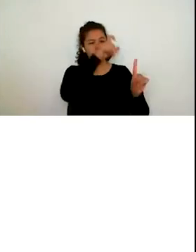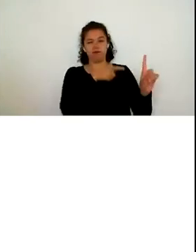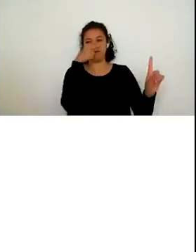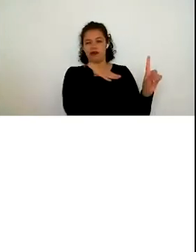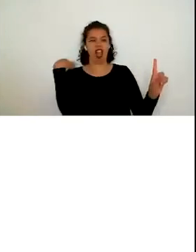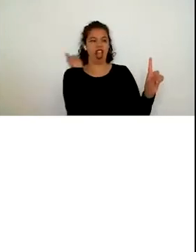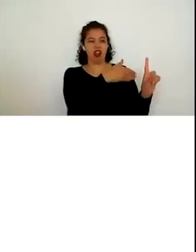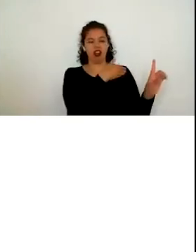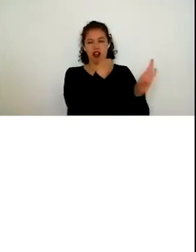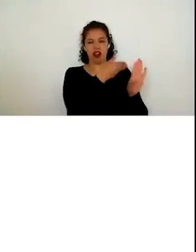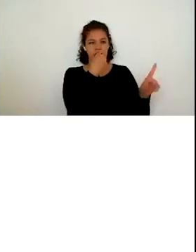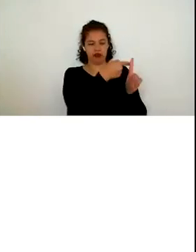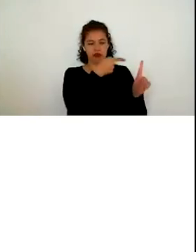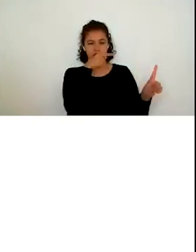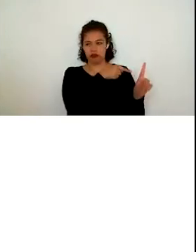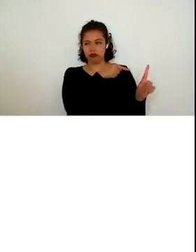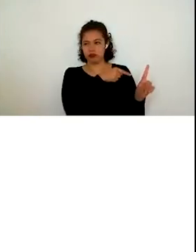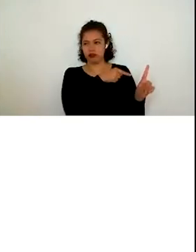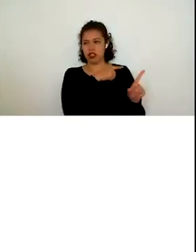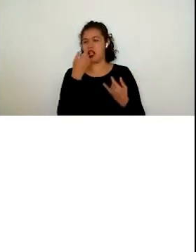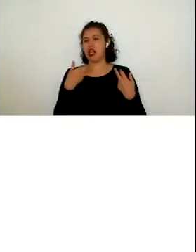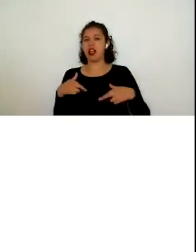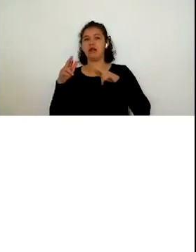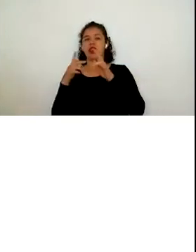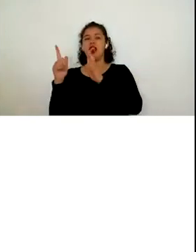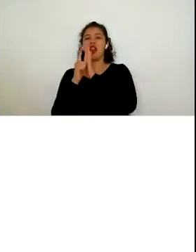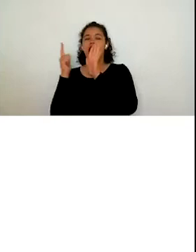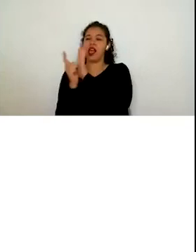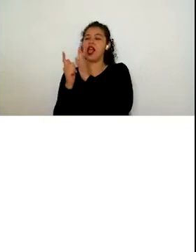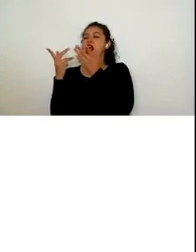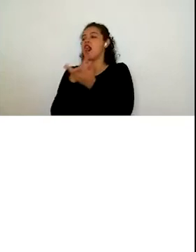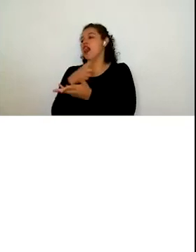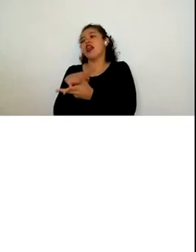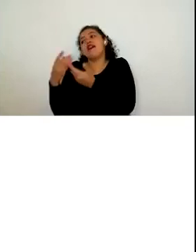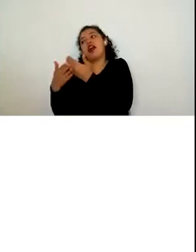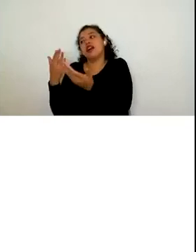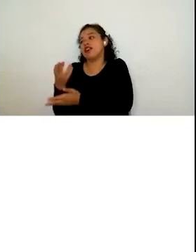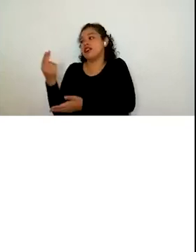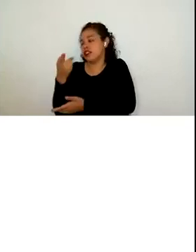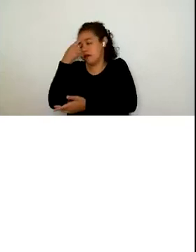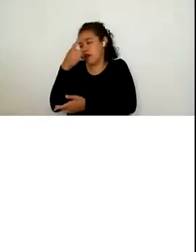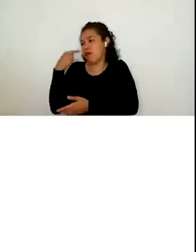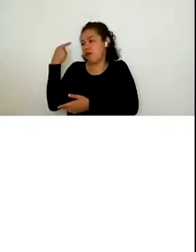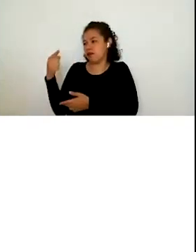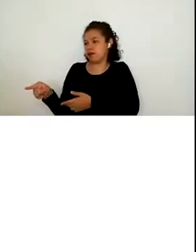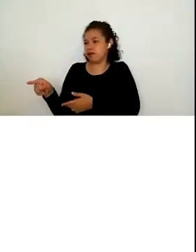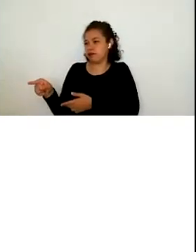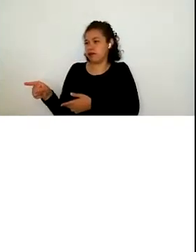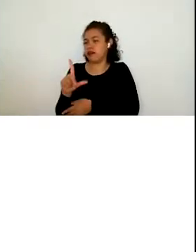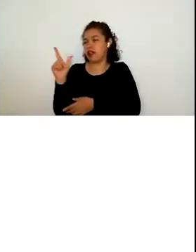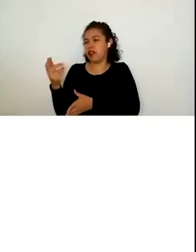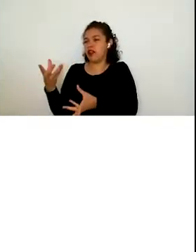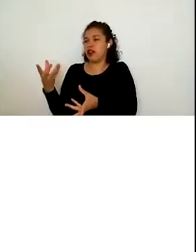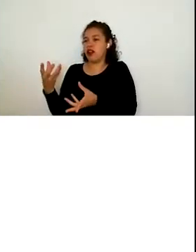legal de la institución ejerza las acciones que considere necesarias y llame como coadyuvante a la